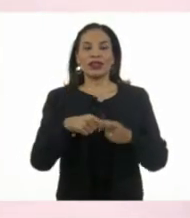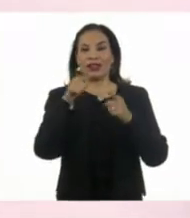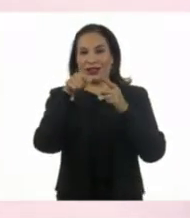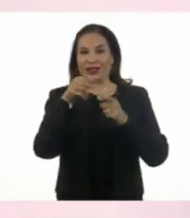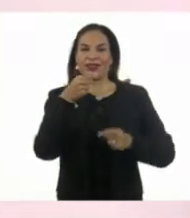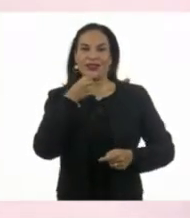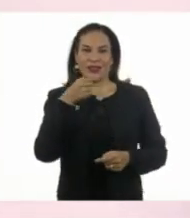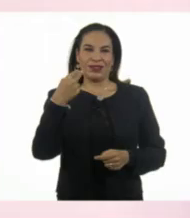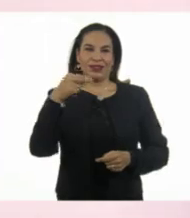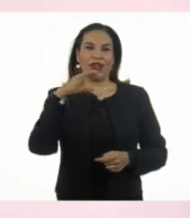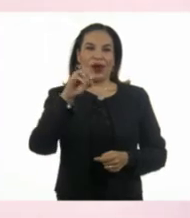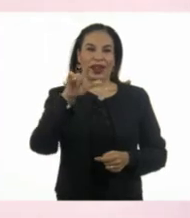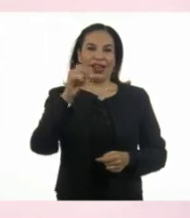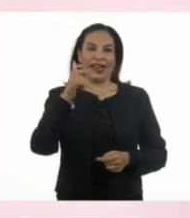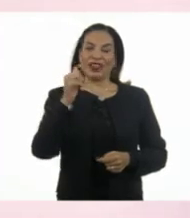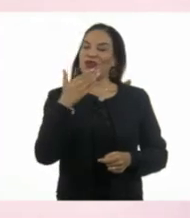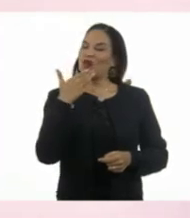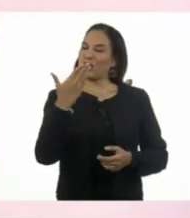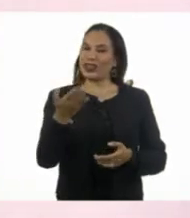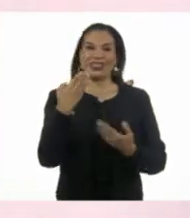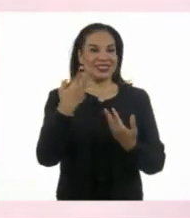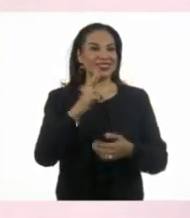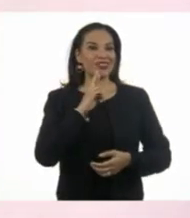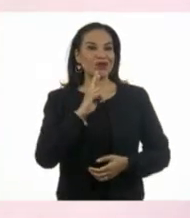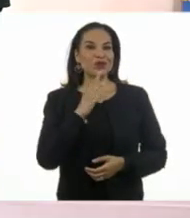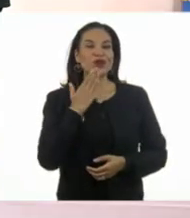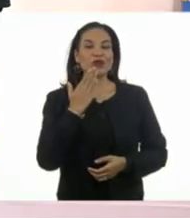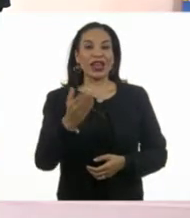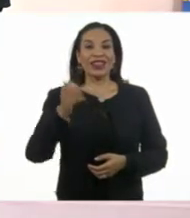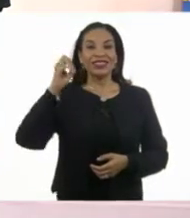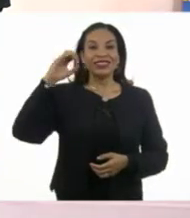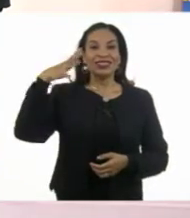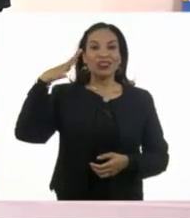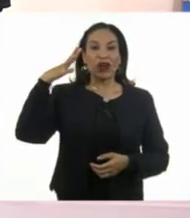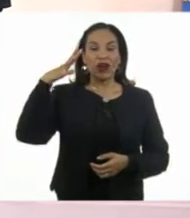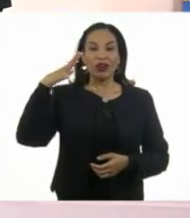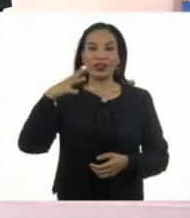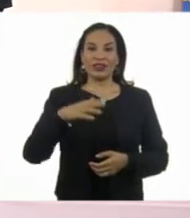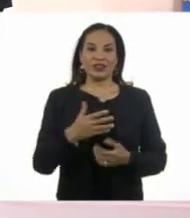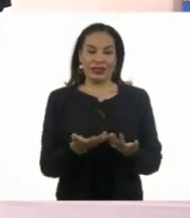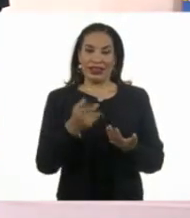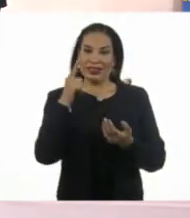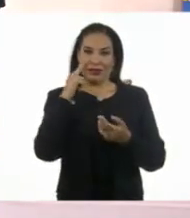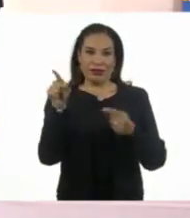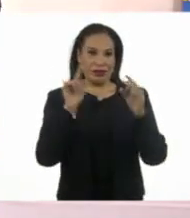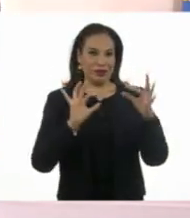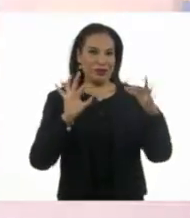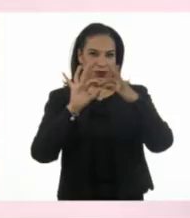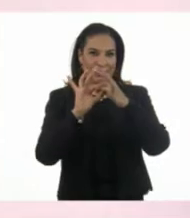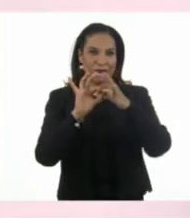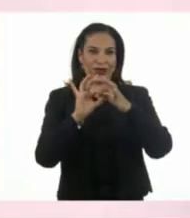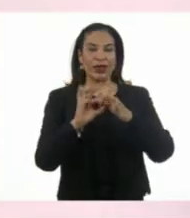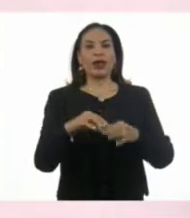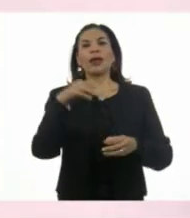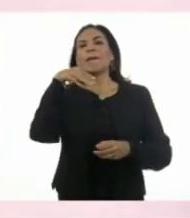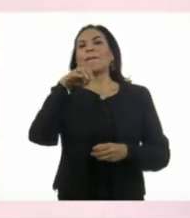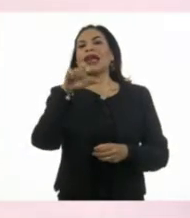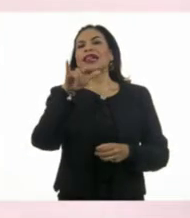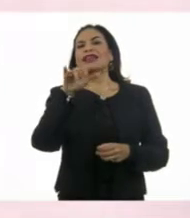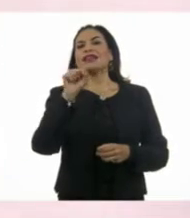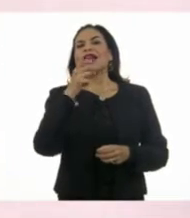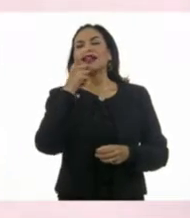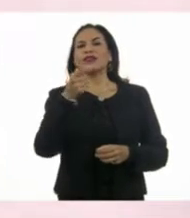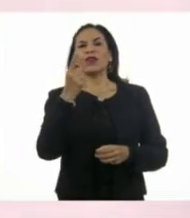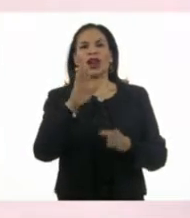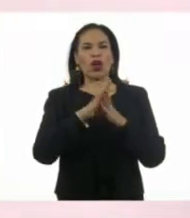Olegario. Olegario nos dio muy buena su respuesta. Sol y sol. Seguimos. Así es. Y bueno, Melissa dice que es